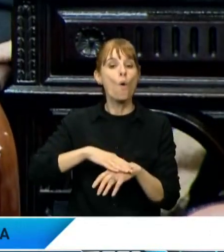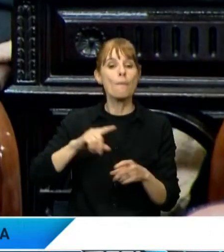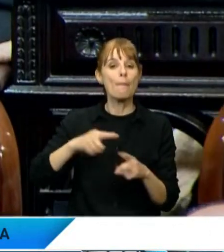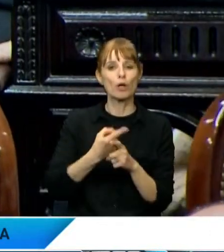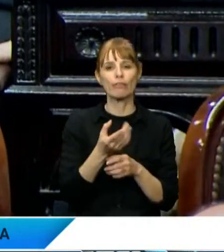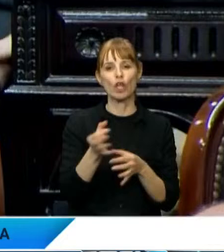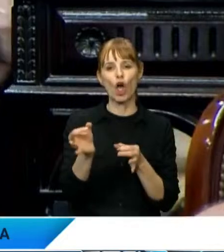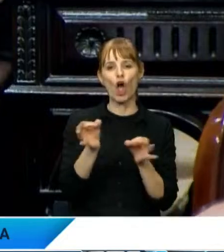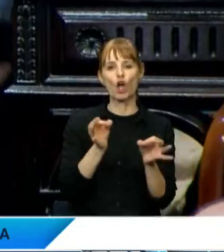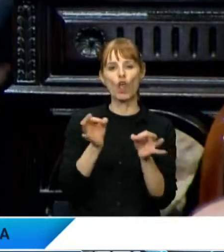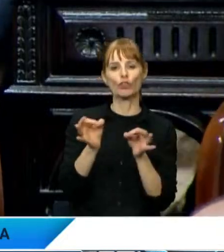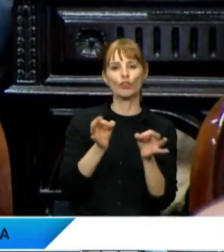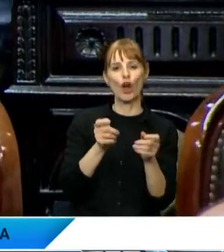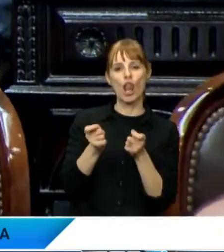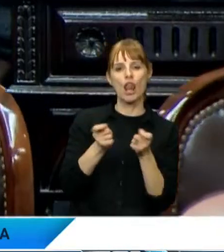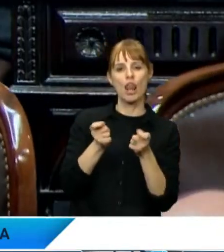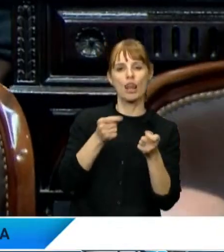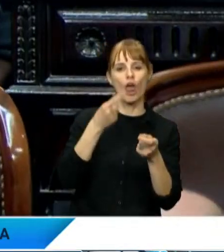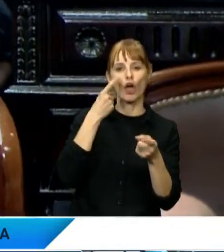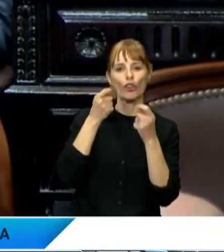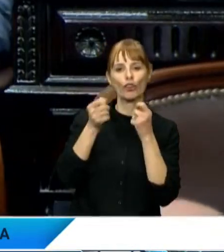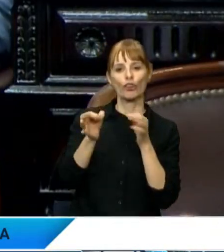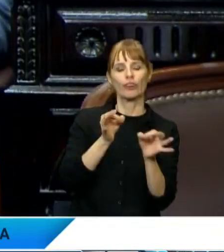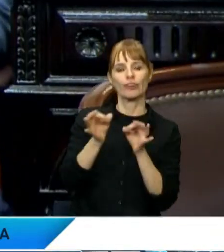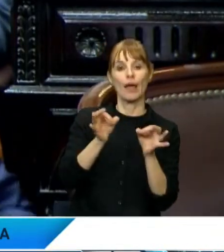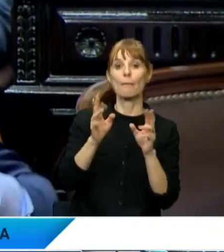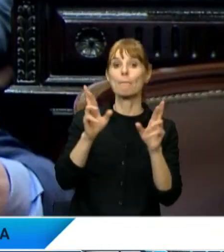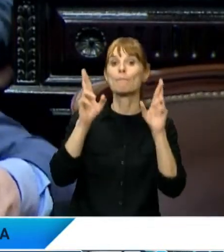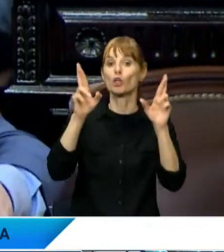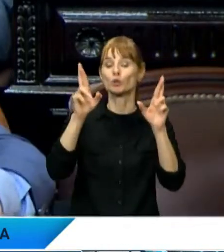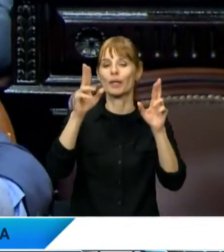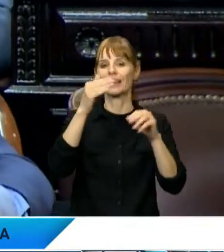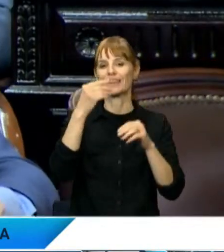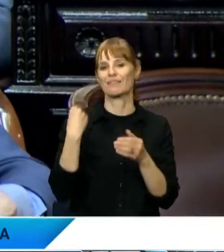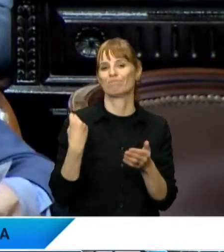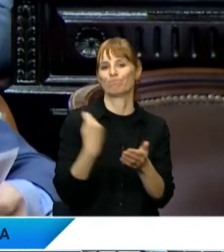controlarlo todo. Por suerte, llegó el presidente Milei.